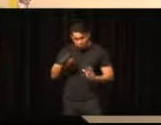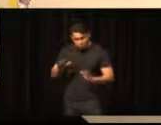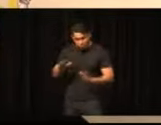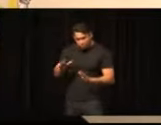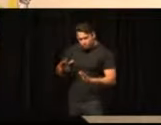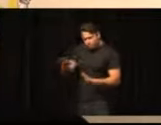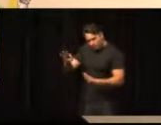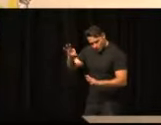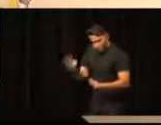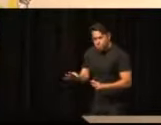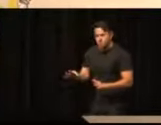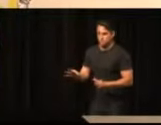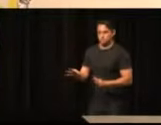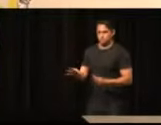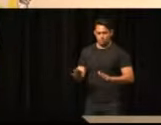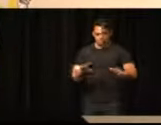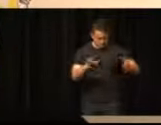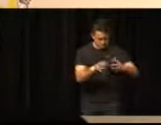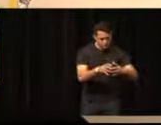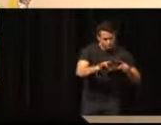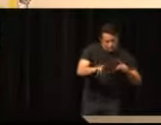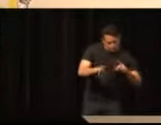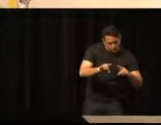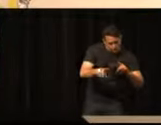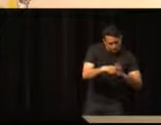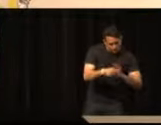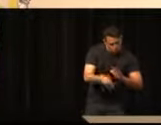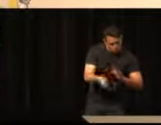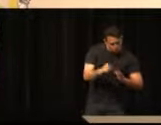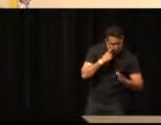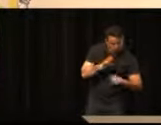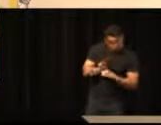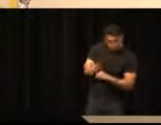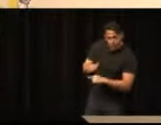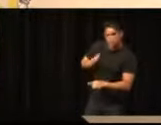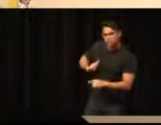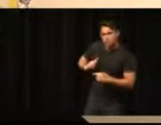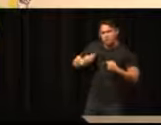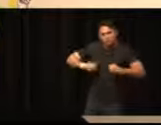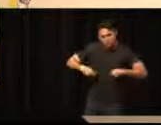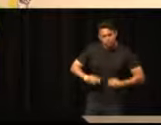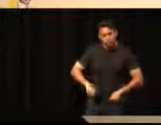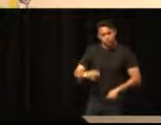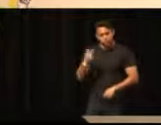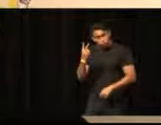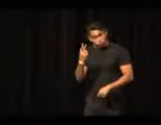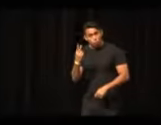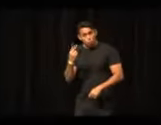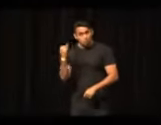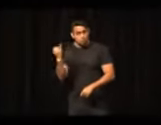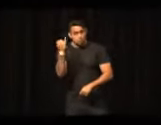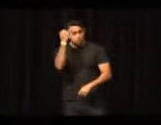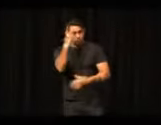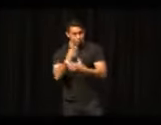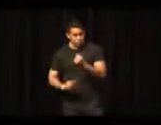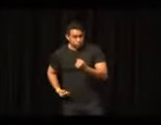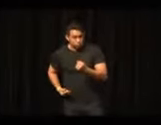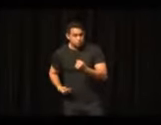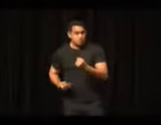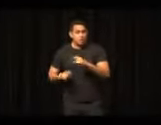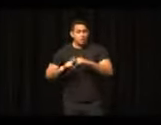dejar de garantizar que los equipos técnicos especializados estén presentes. Me parece que esas dos cosas son muy importantes,